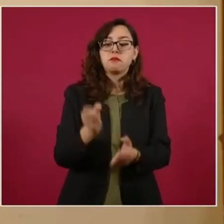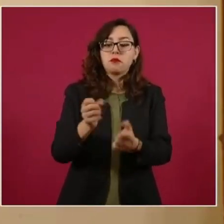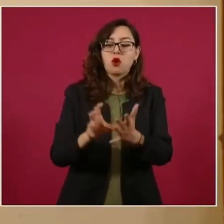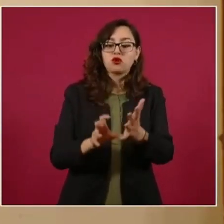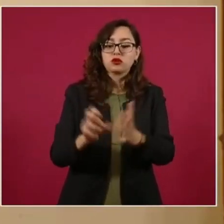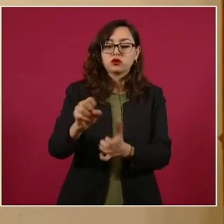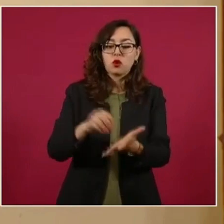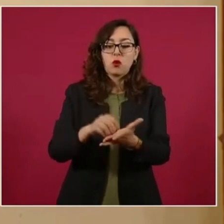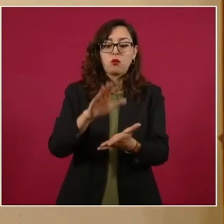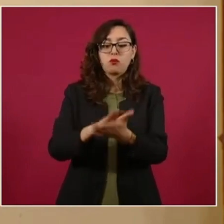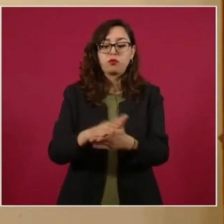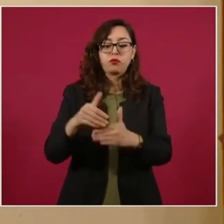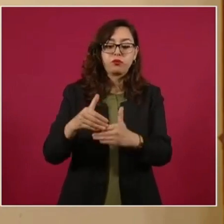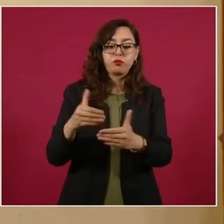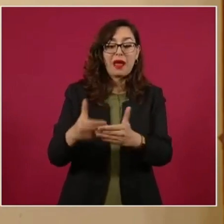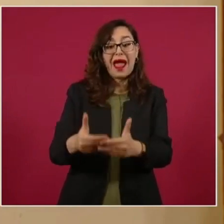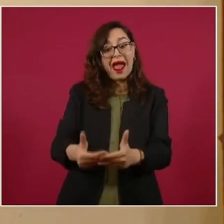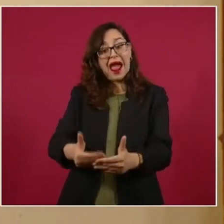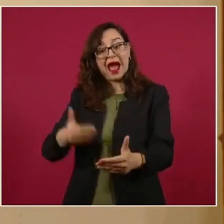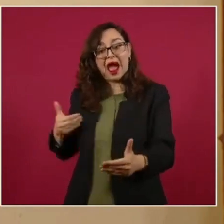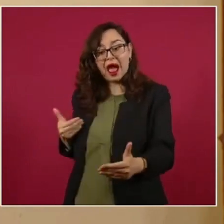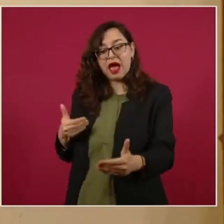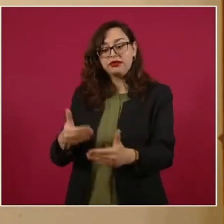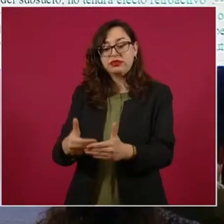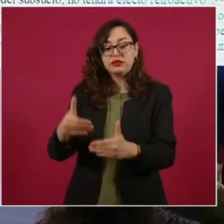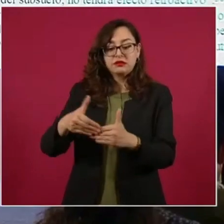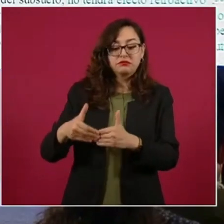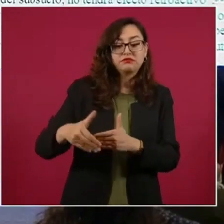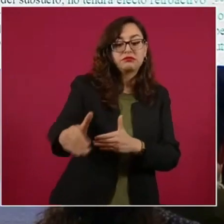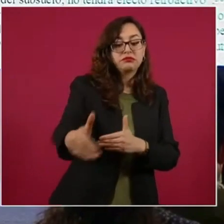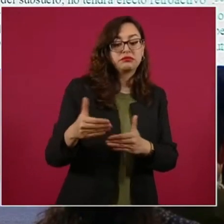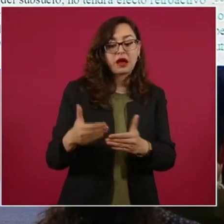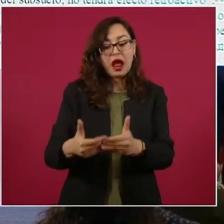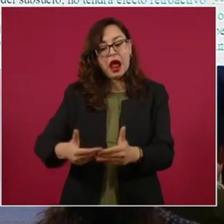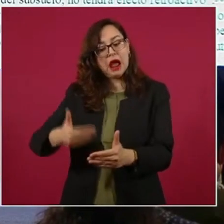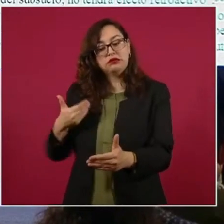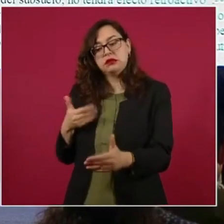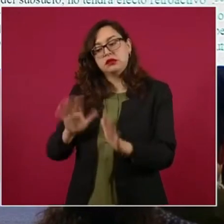Constitución, serán respetados y protegidos.